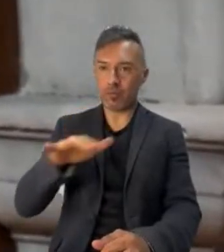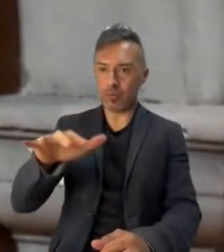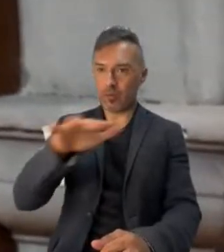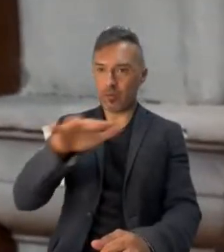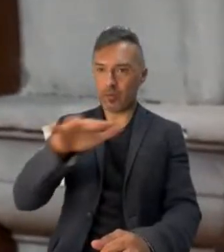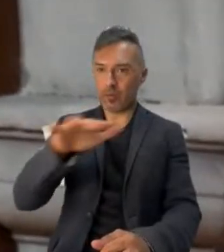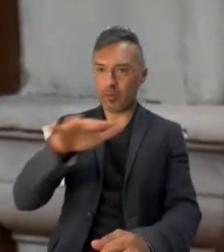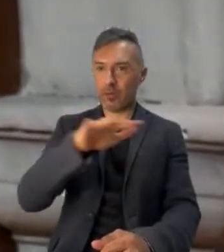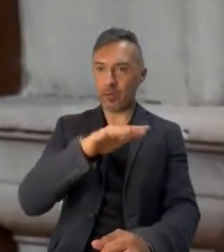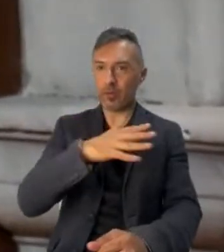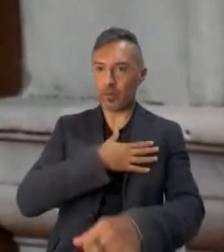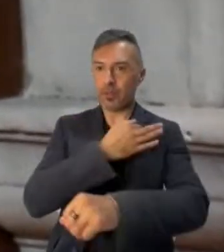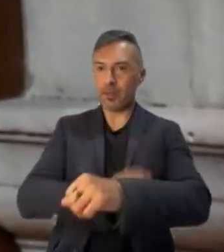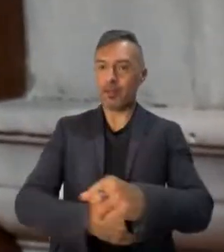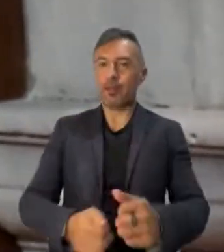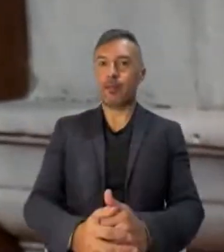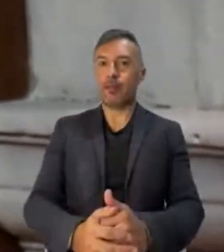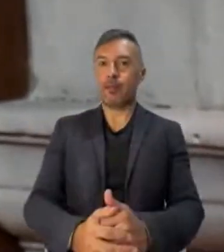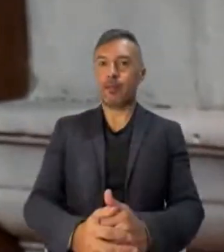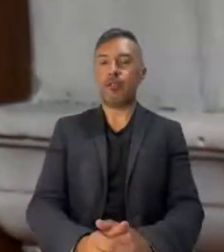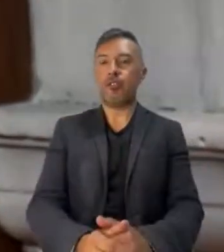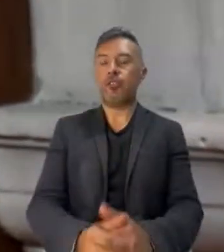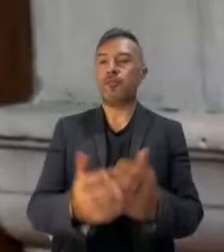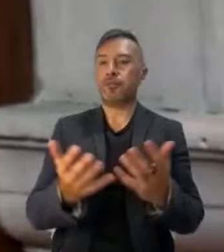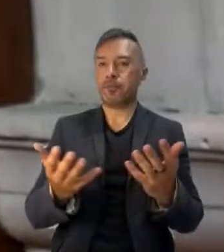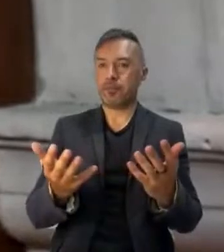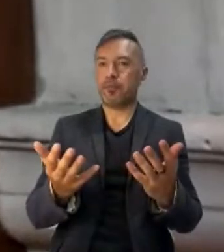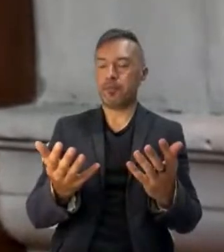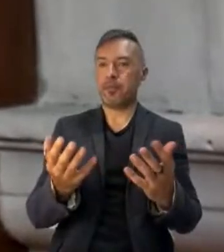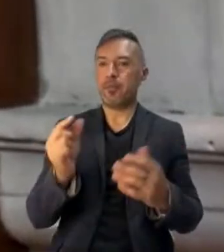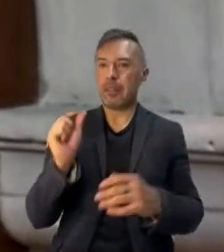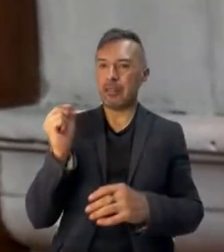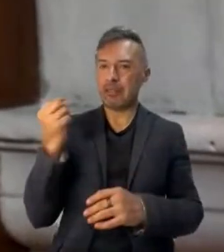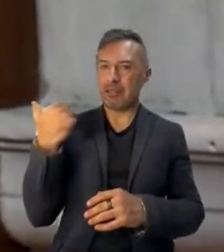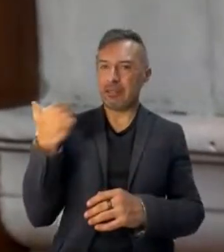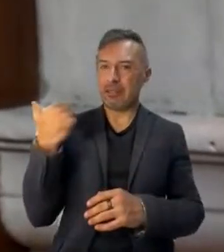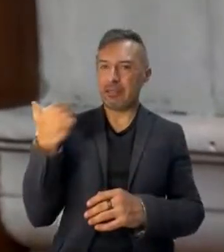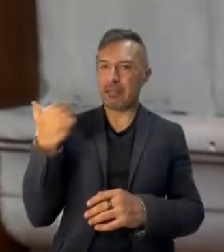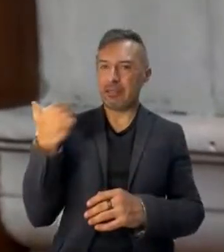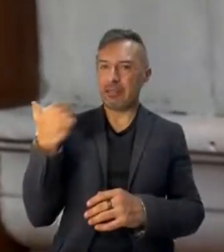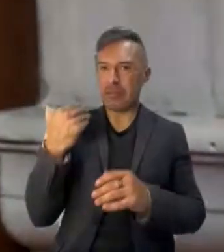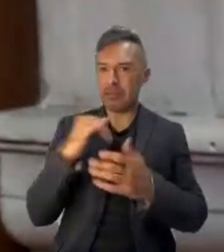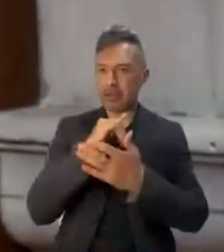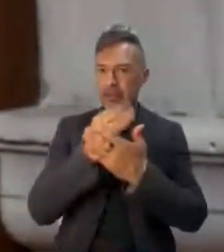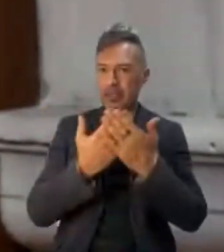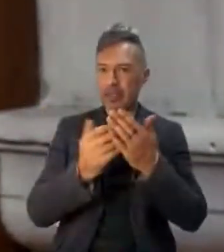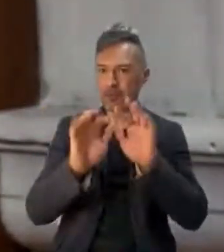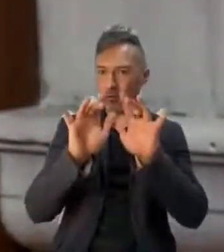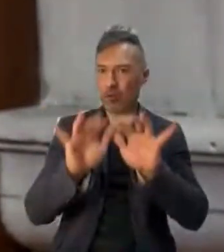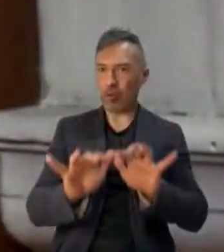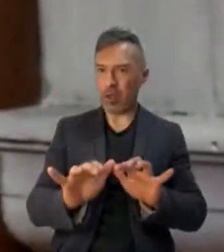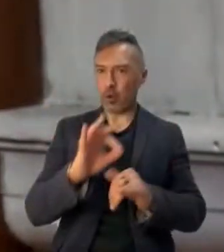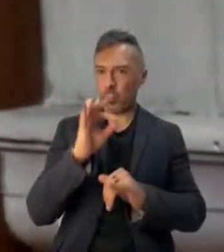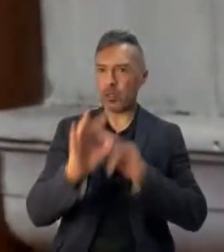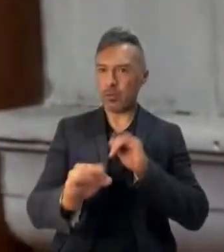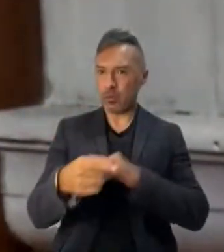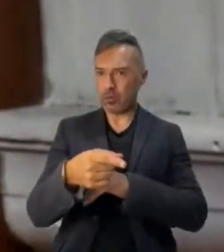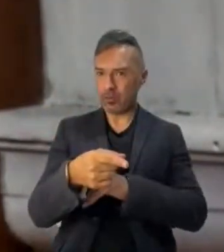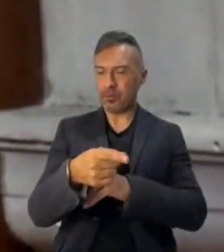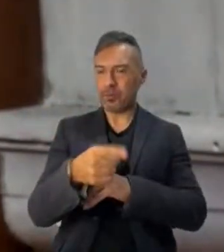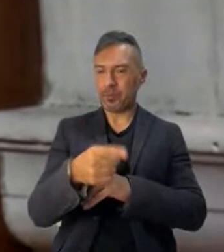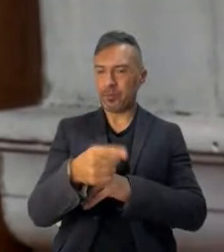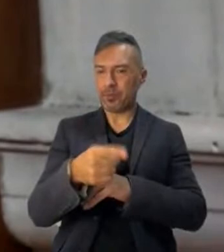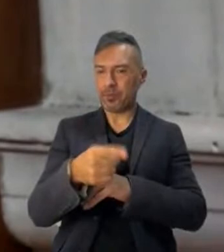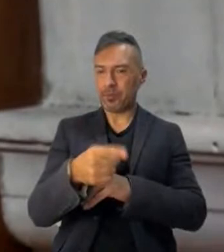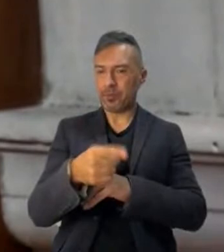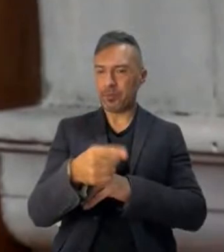Digamos que en este último informe que emitió quien fue el gobernador del Estado de